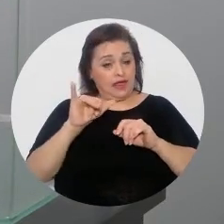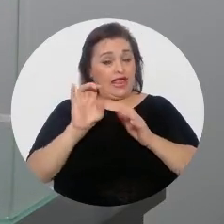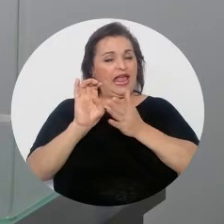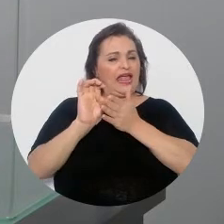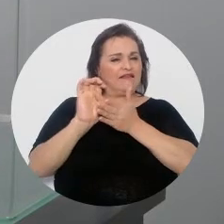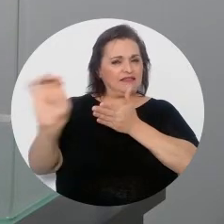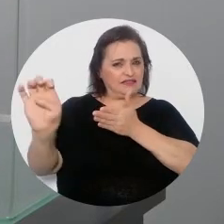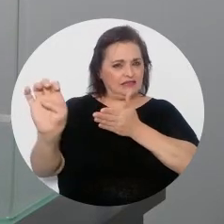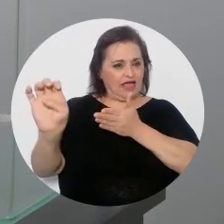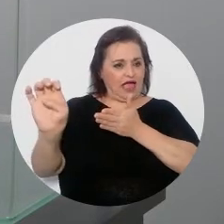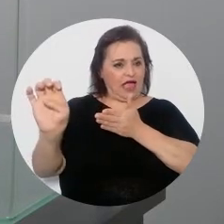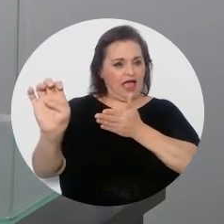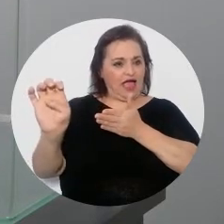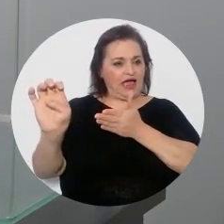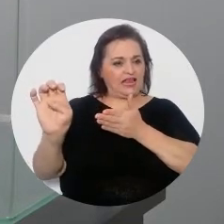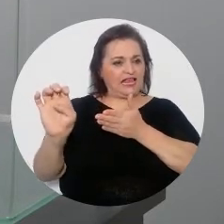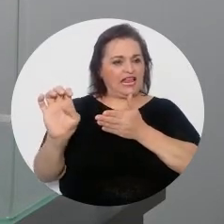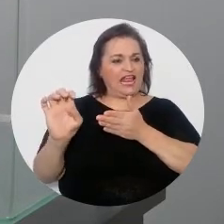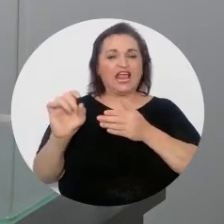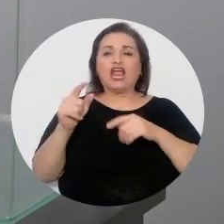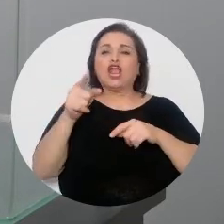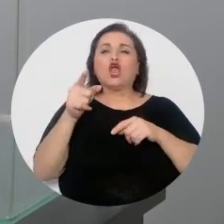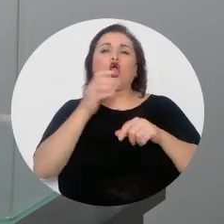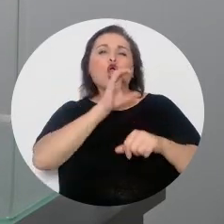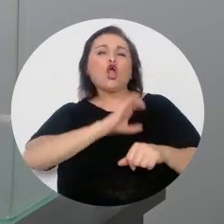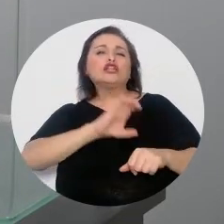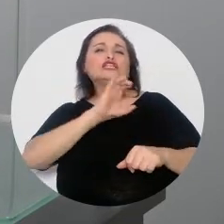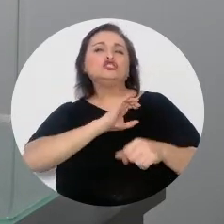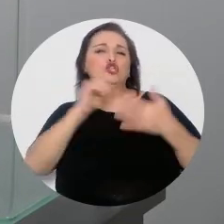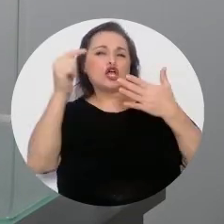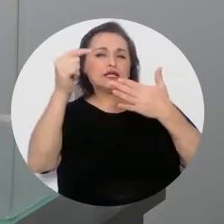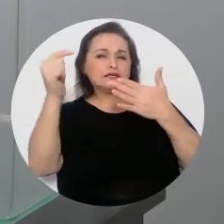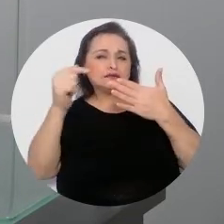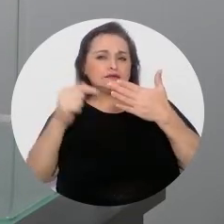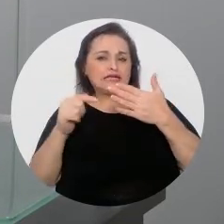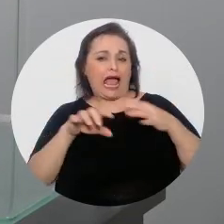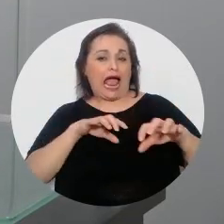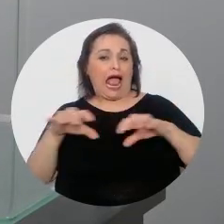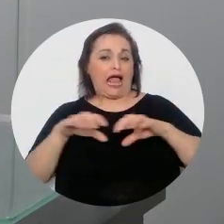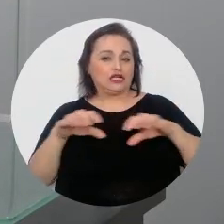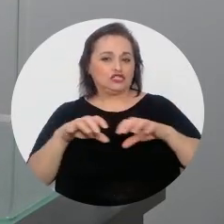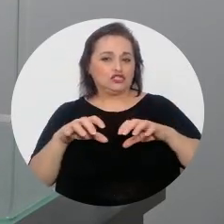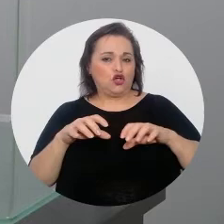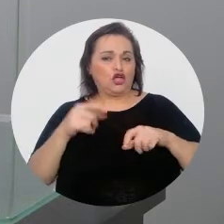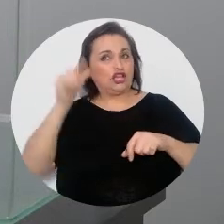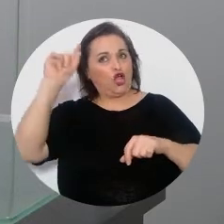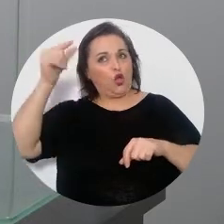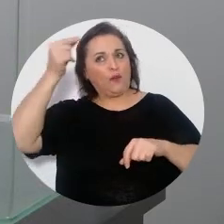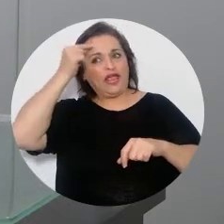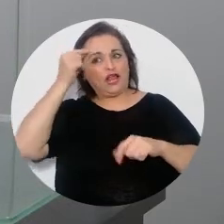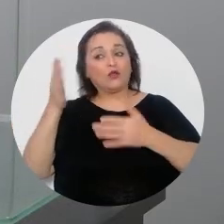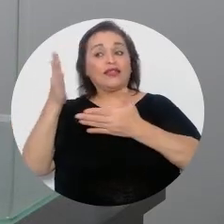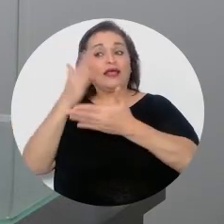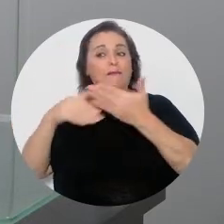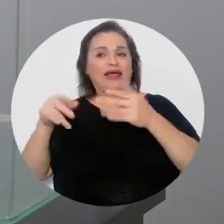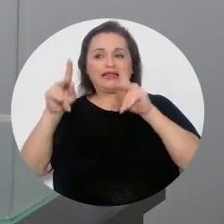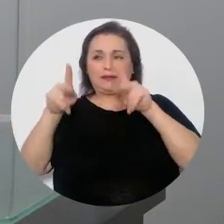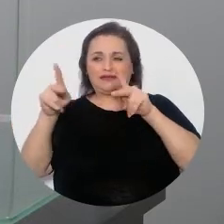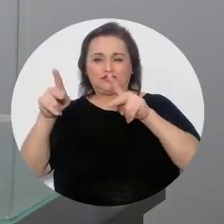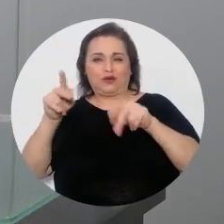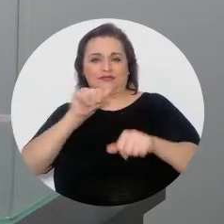además evitar como corolario que se condicione la acción de gobierno por parte de